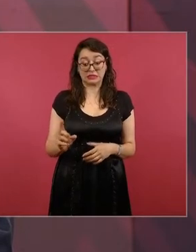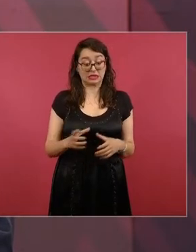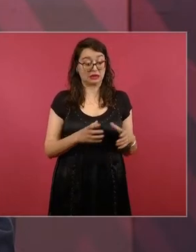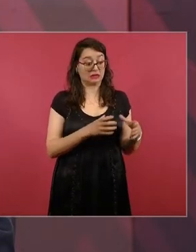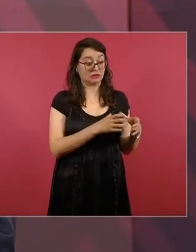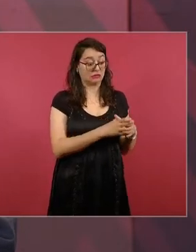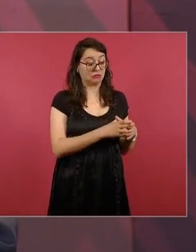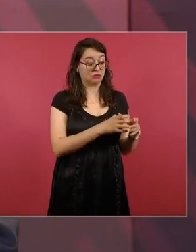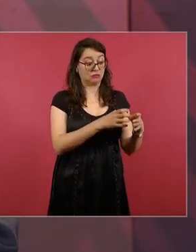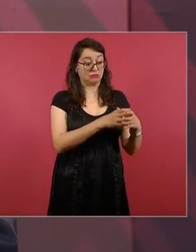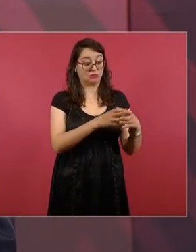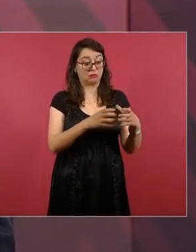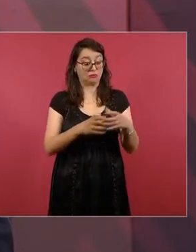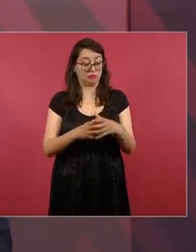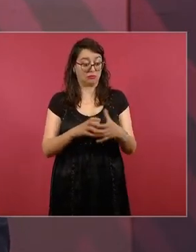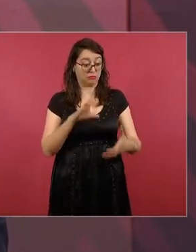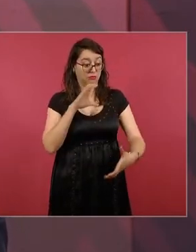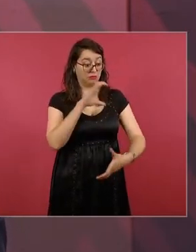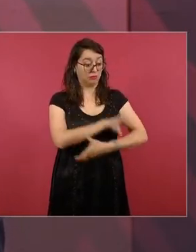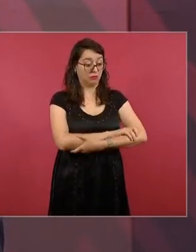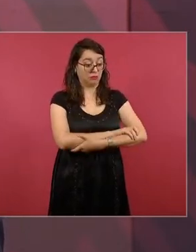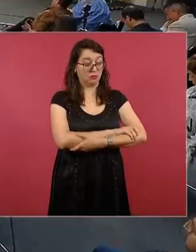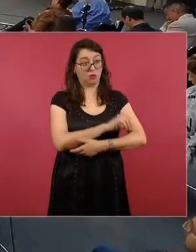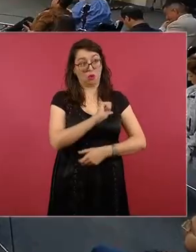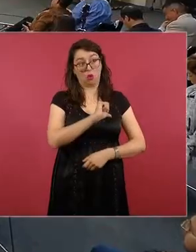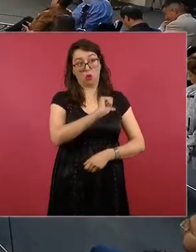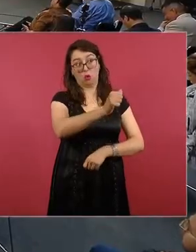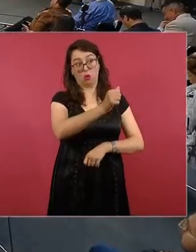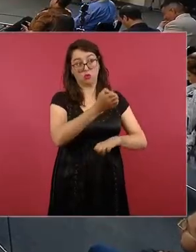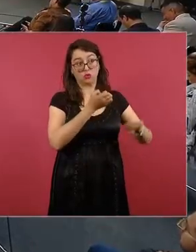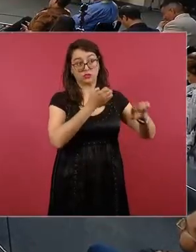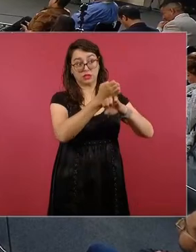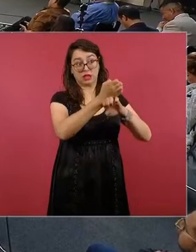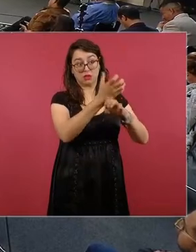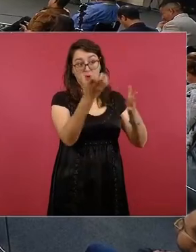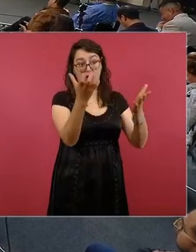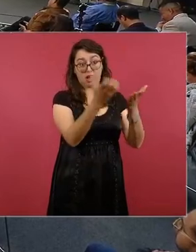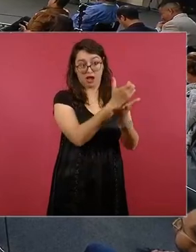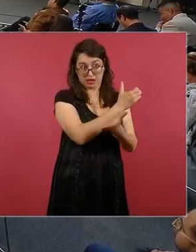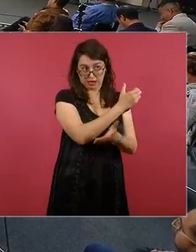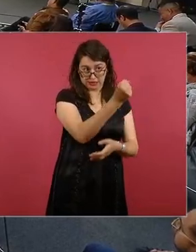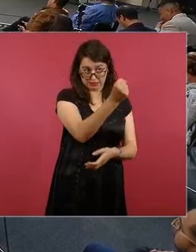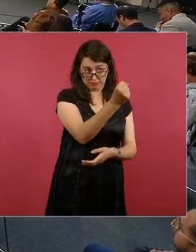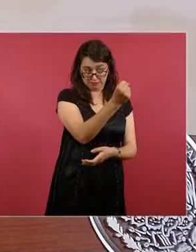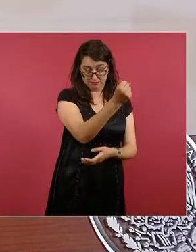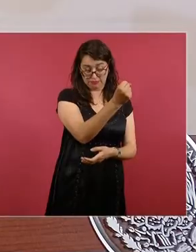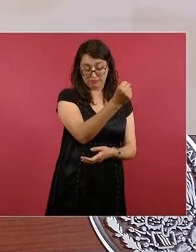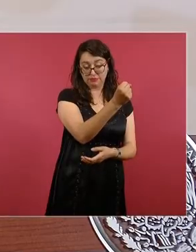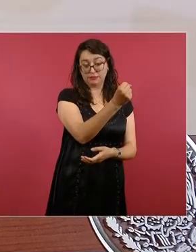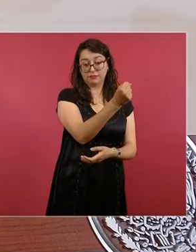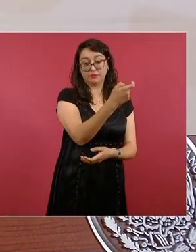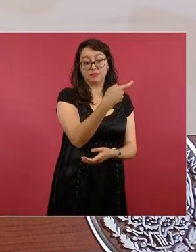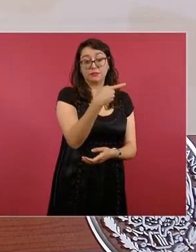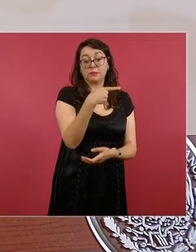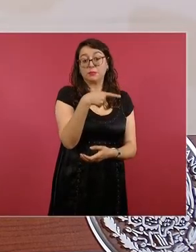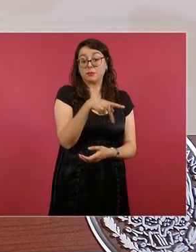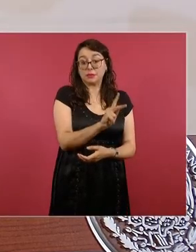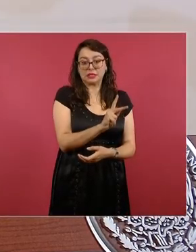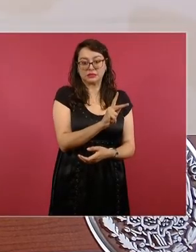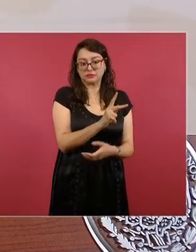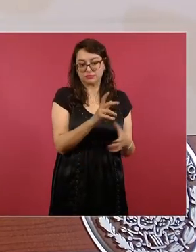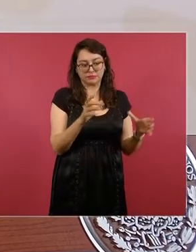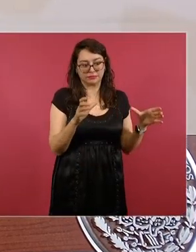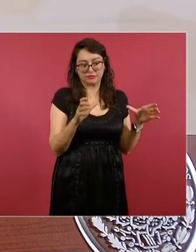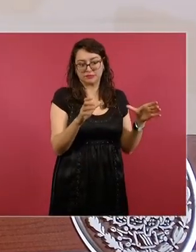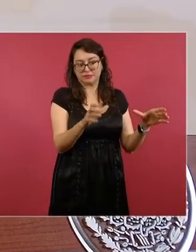ganado en un estado que no voy a mencionar, los conservadores y asociados estaban